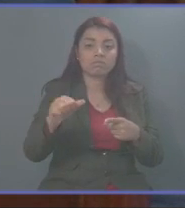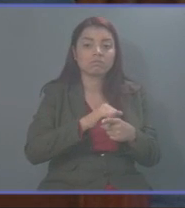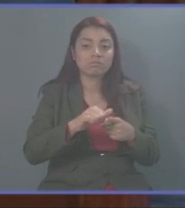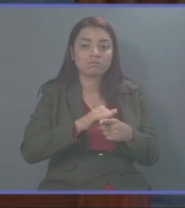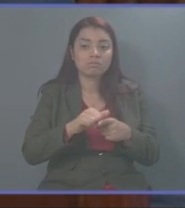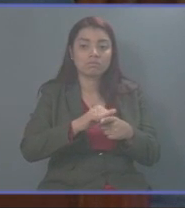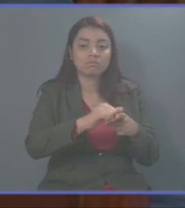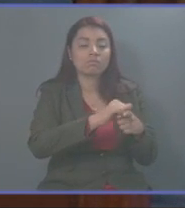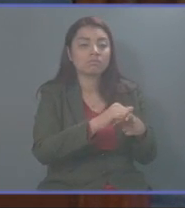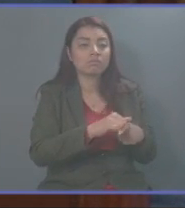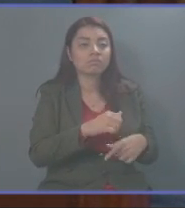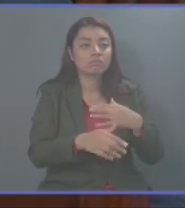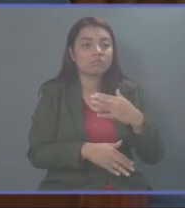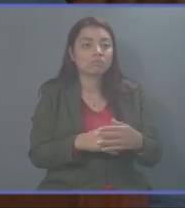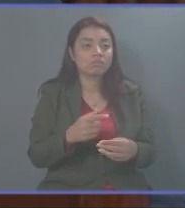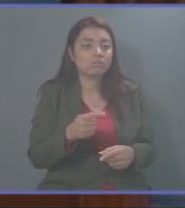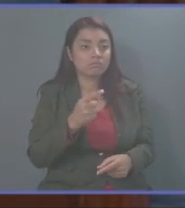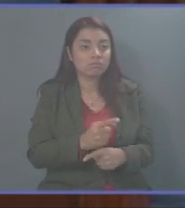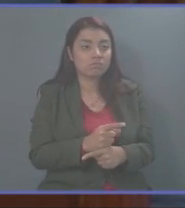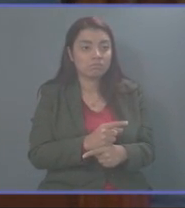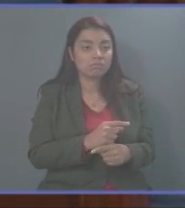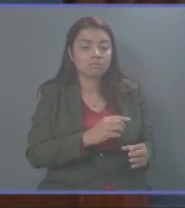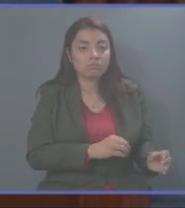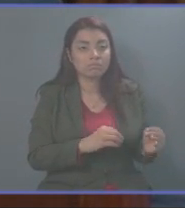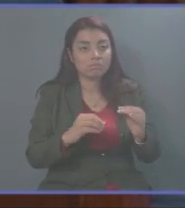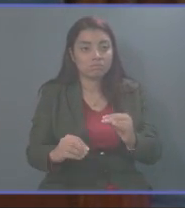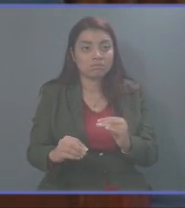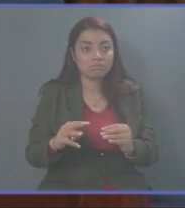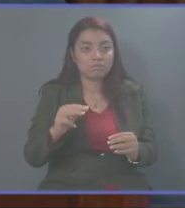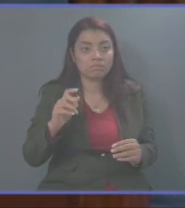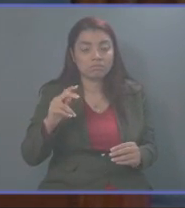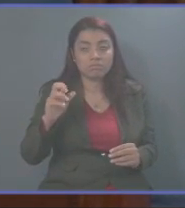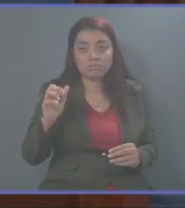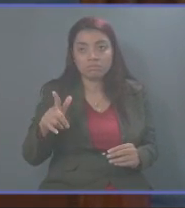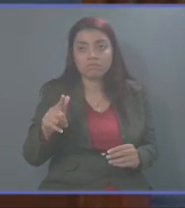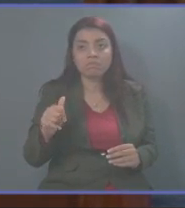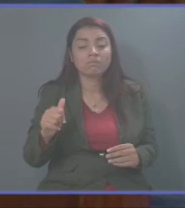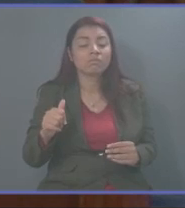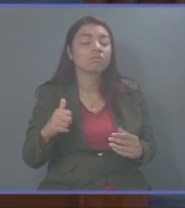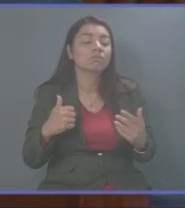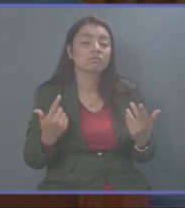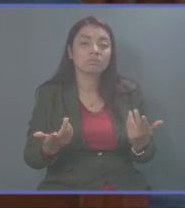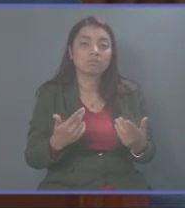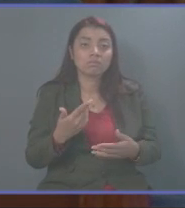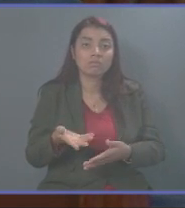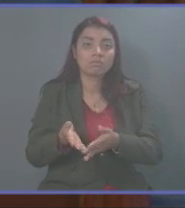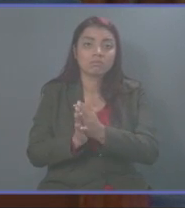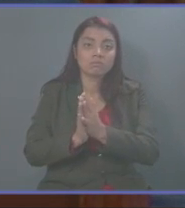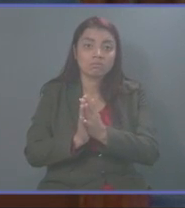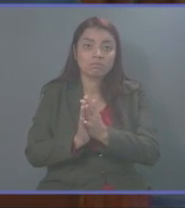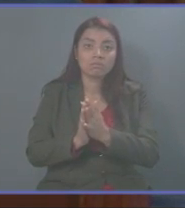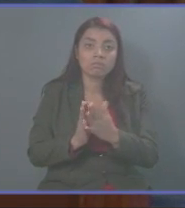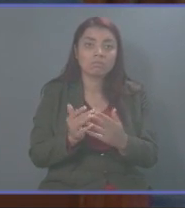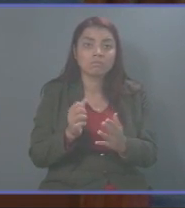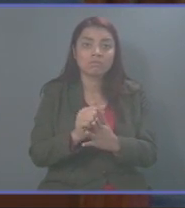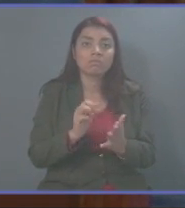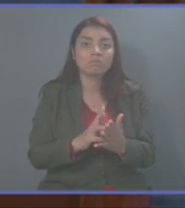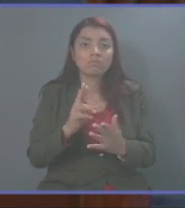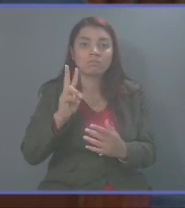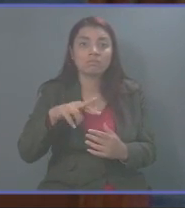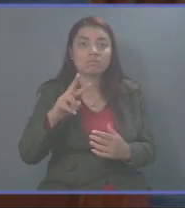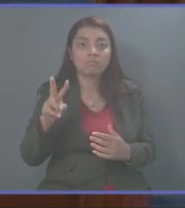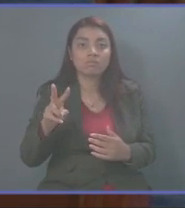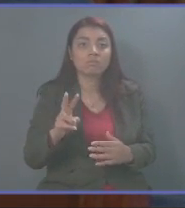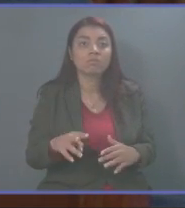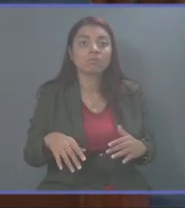su personal en la correcta aplicación de su manual. De la solicitud como gestor de residuos, artículo 22.